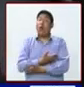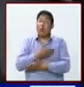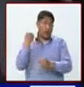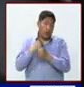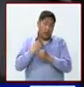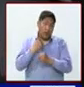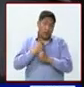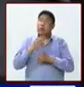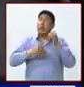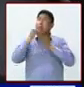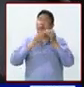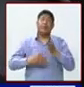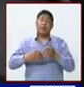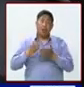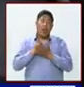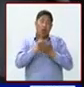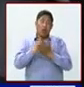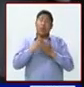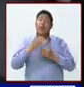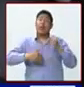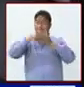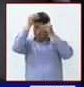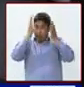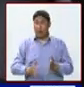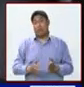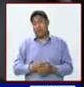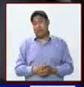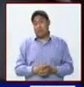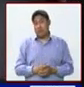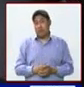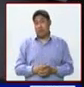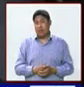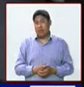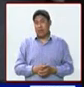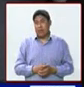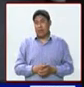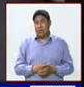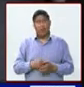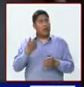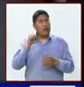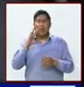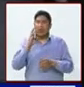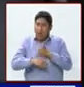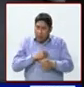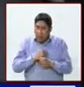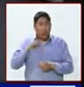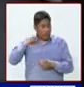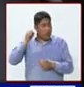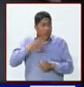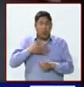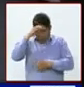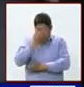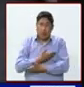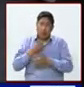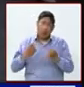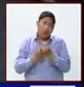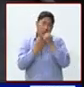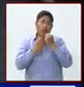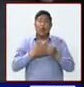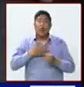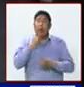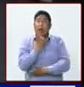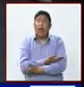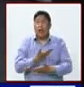está trabajando, mi hijo es ayudante de albañil. ¿Él con 16 años? Sí, mi hijito, para mantenerla, mi